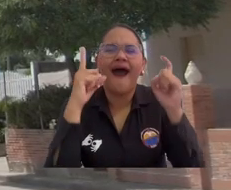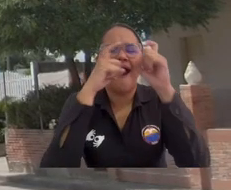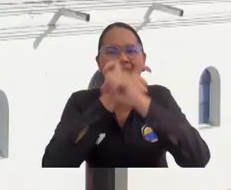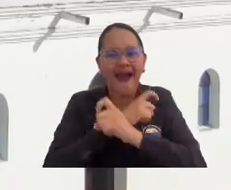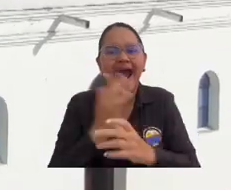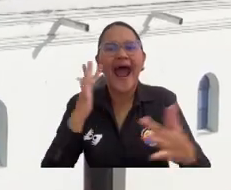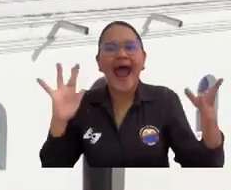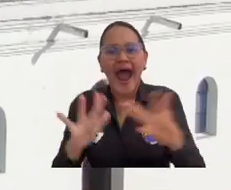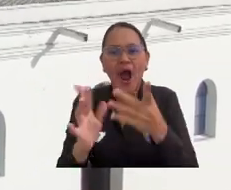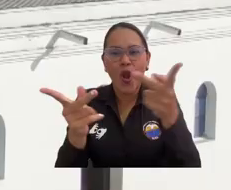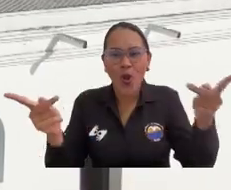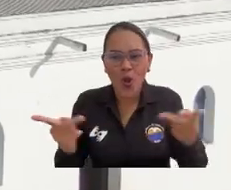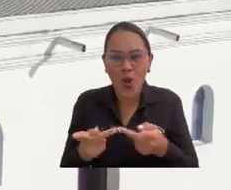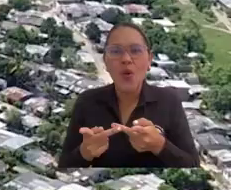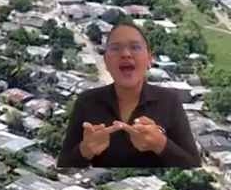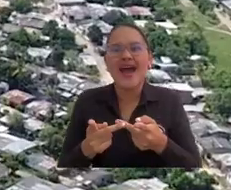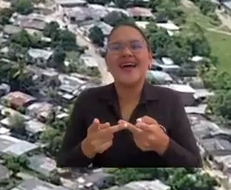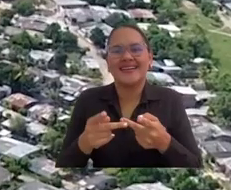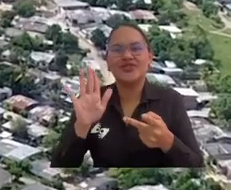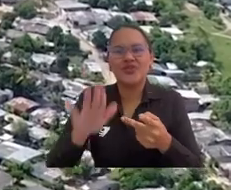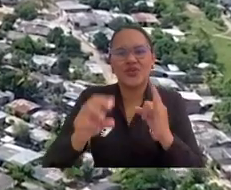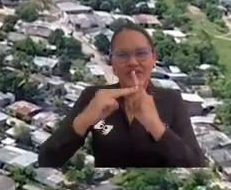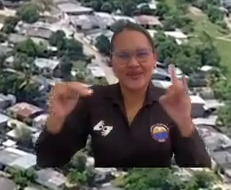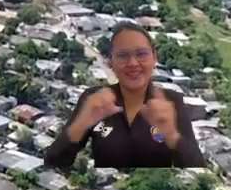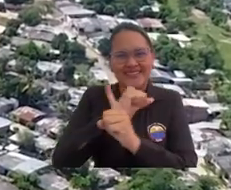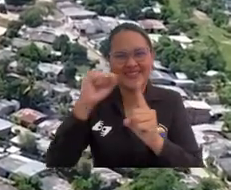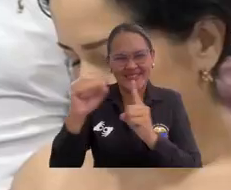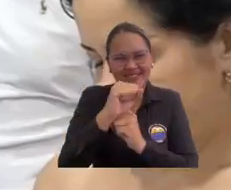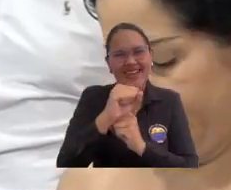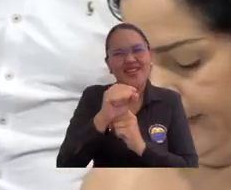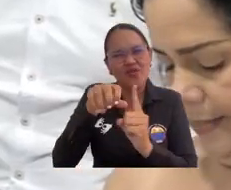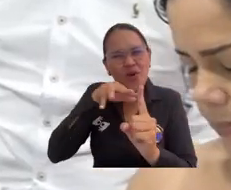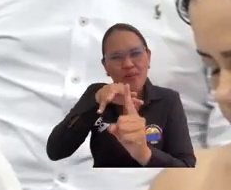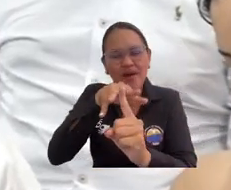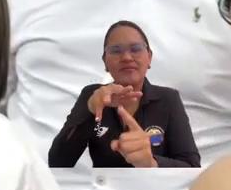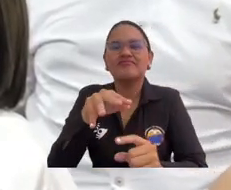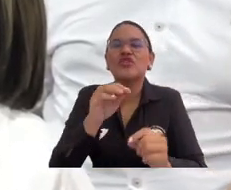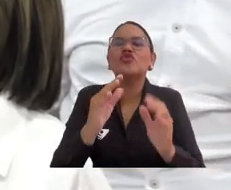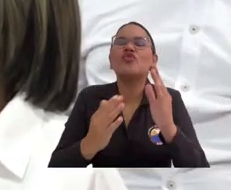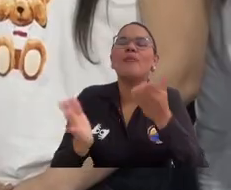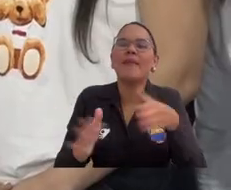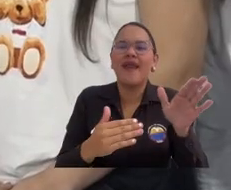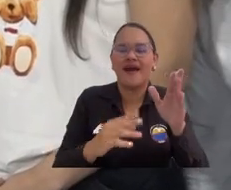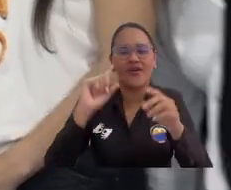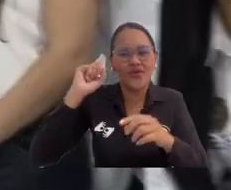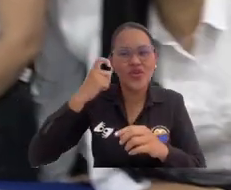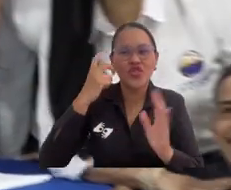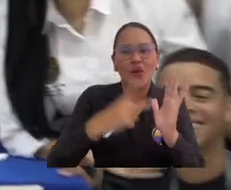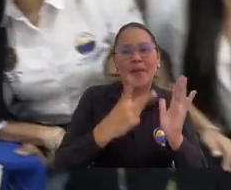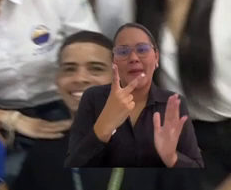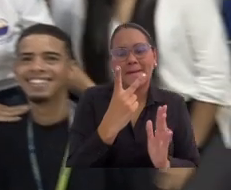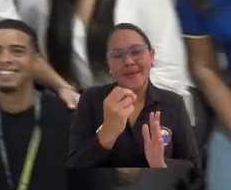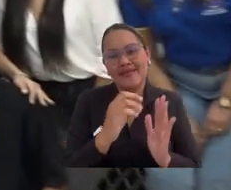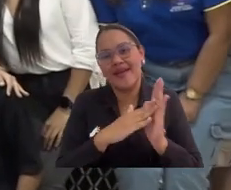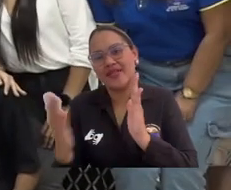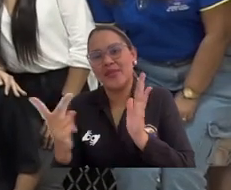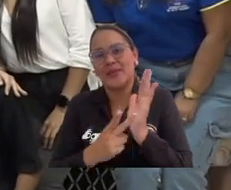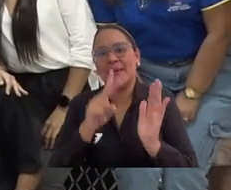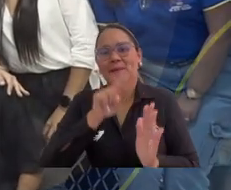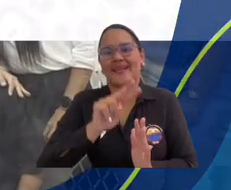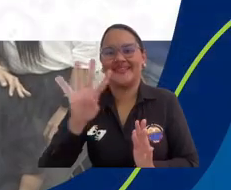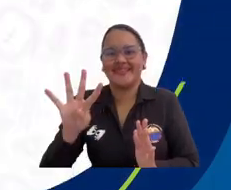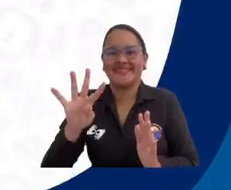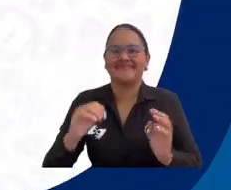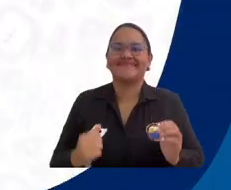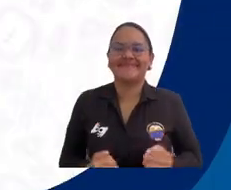a sus necesidades hace parte del trabajo de extensión y proyección social contemplado en el Plan de Gobierno